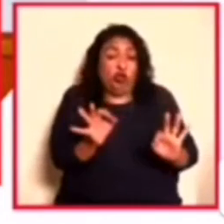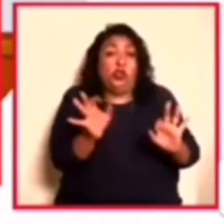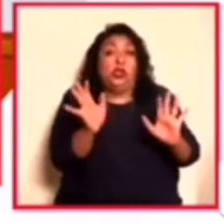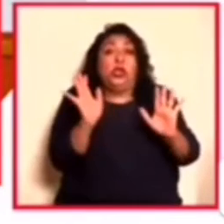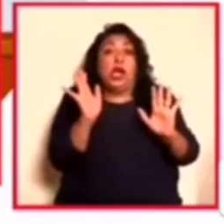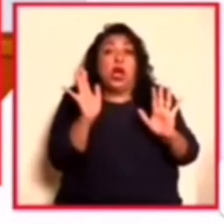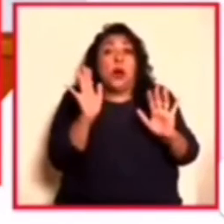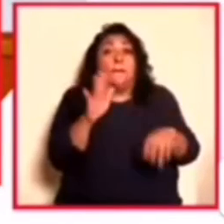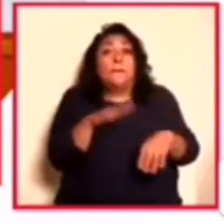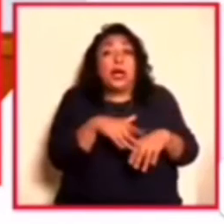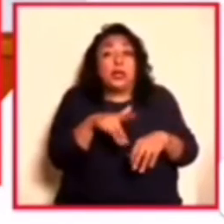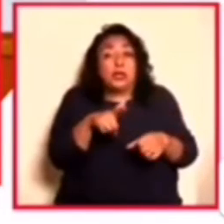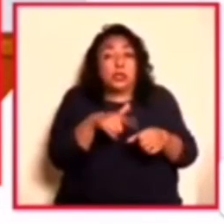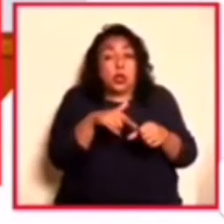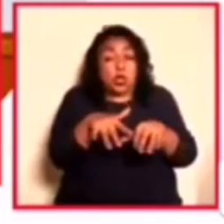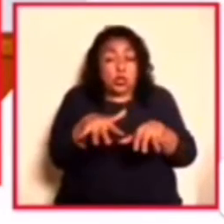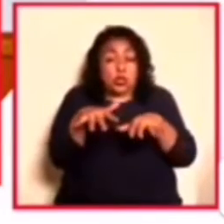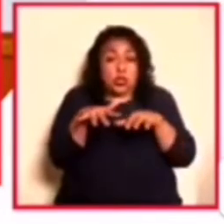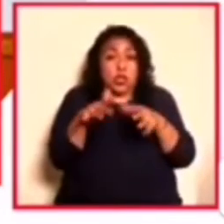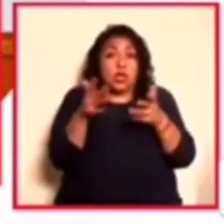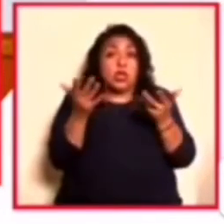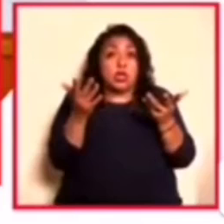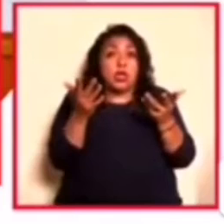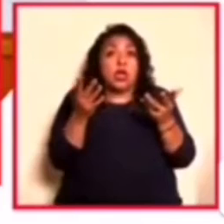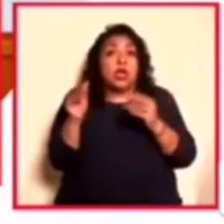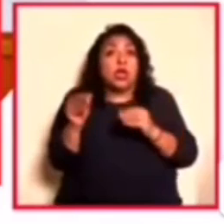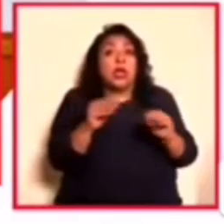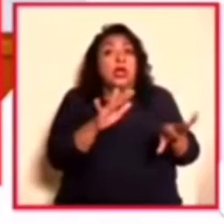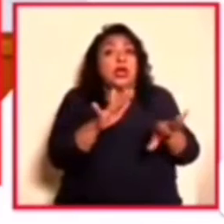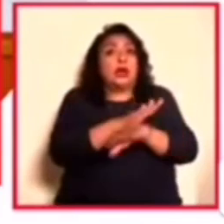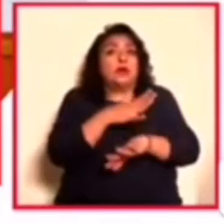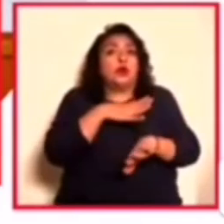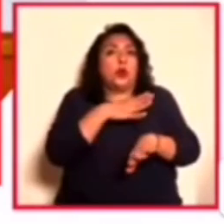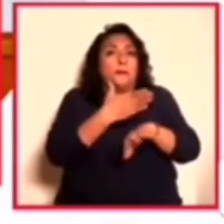distraía el color entonces dinero